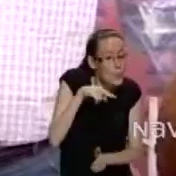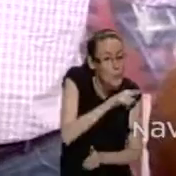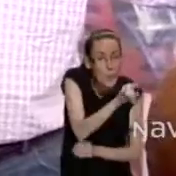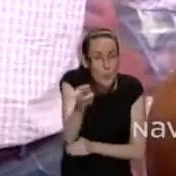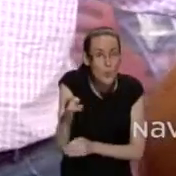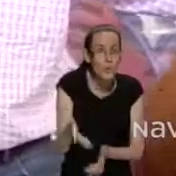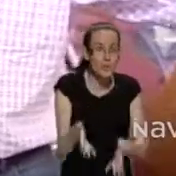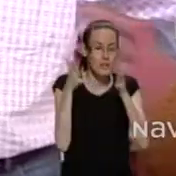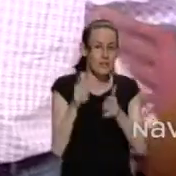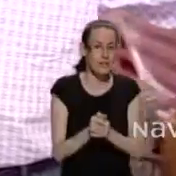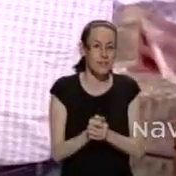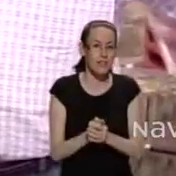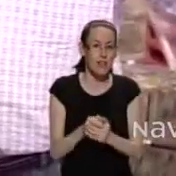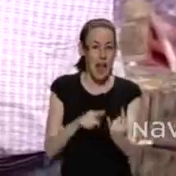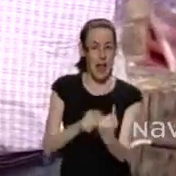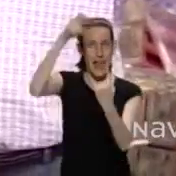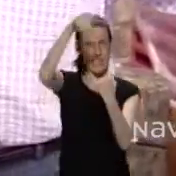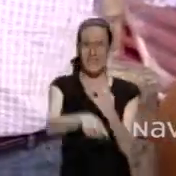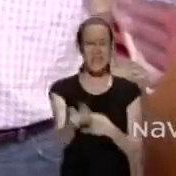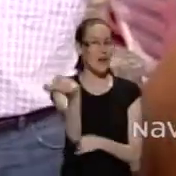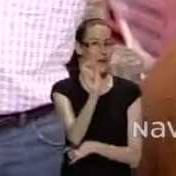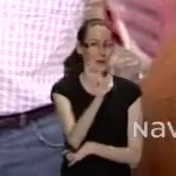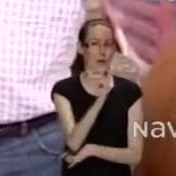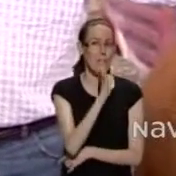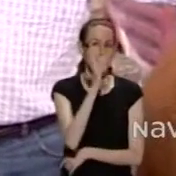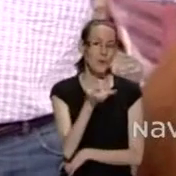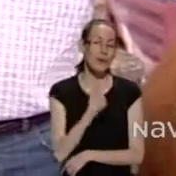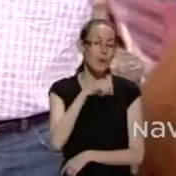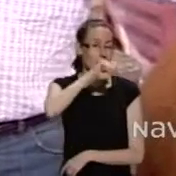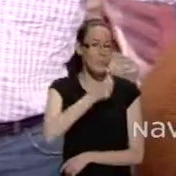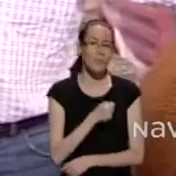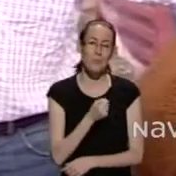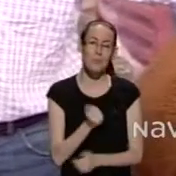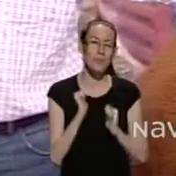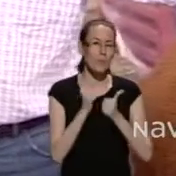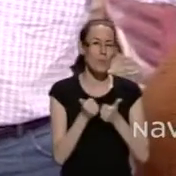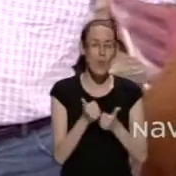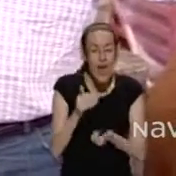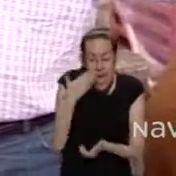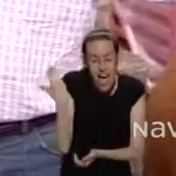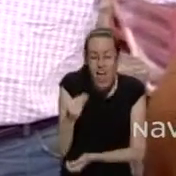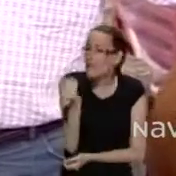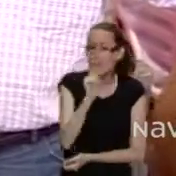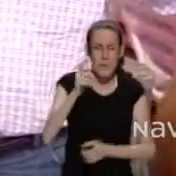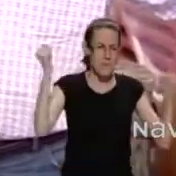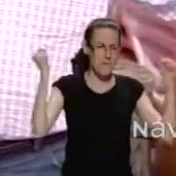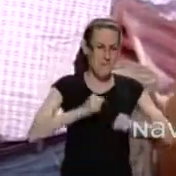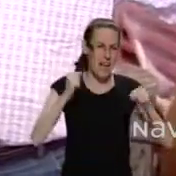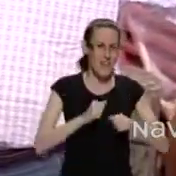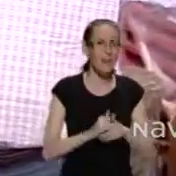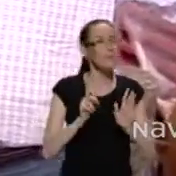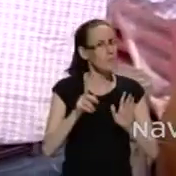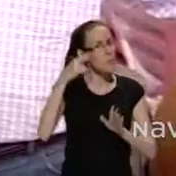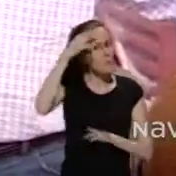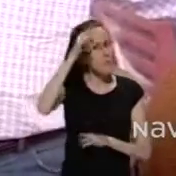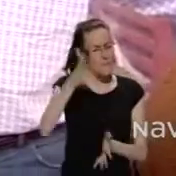A saltarnos, ¿no? saltarnos. Siempre desde la A saltarnos, porque ya empecé de mayor. Entonces, si hubiera sido más joven, no sé. Que me gustan mucho, las vaquillas me gustan mucho.